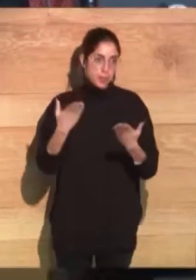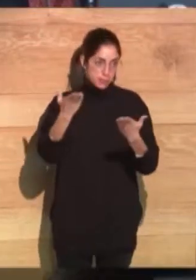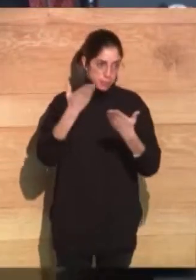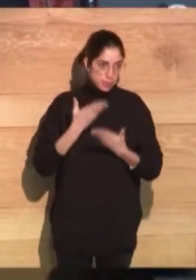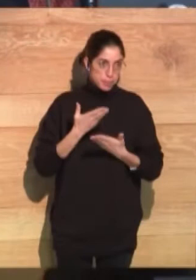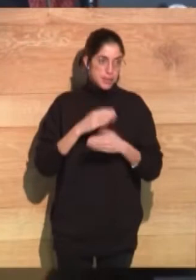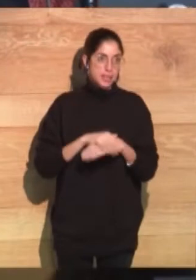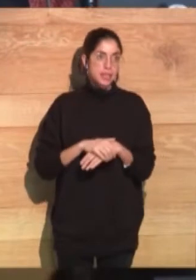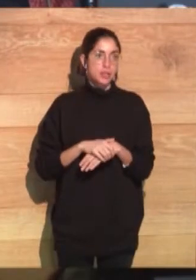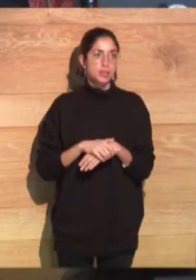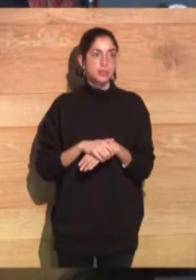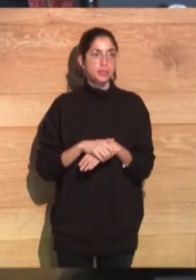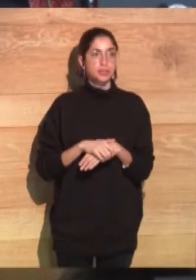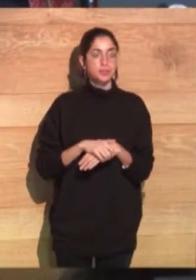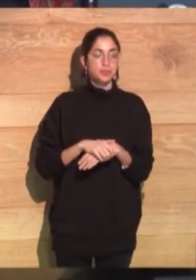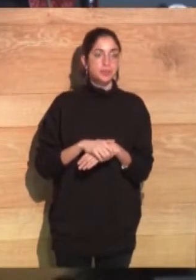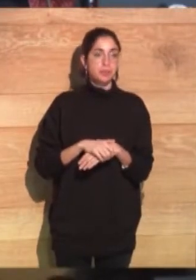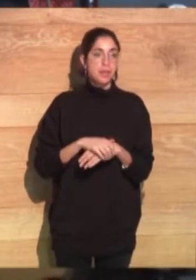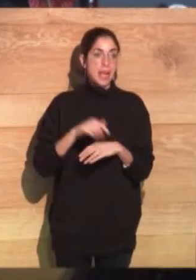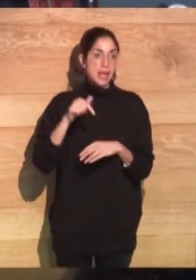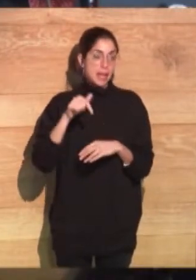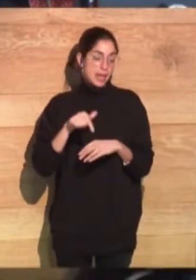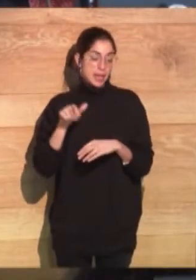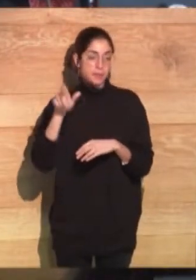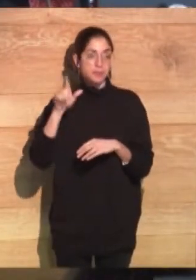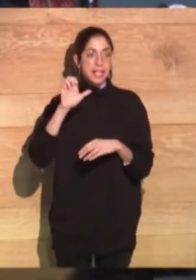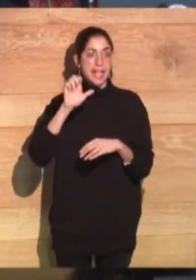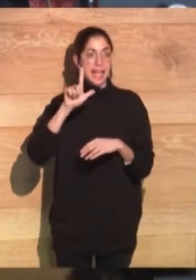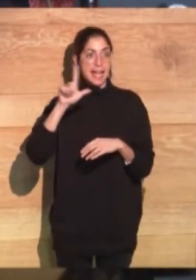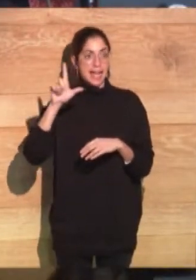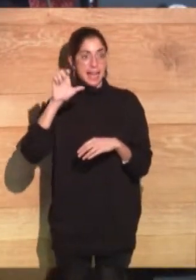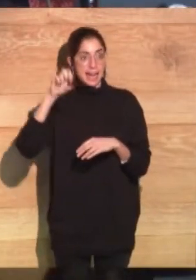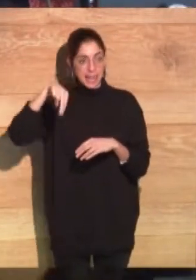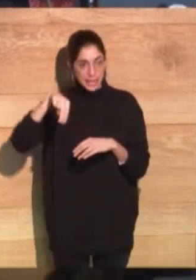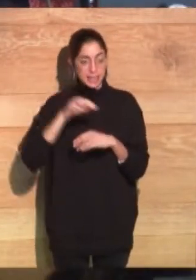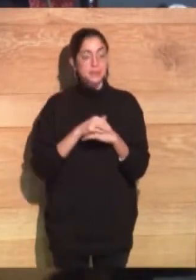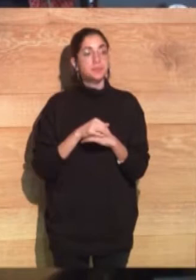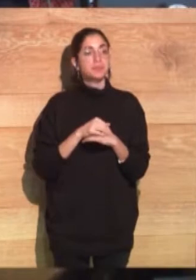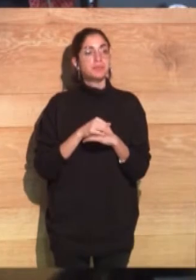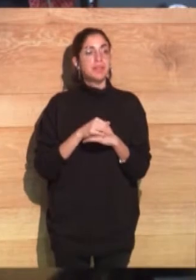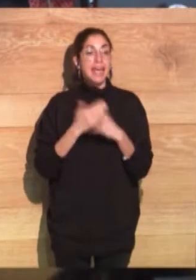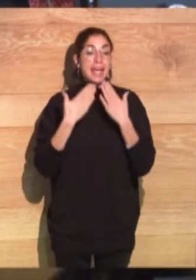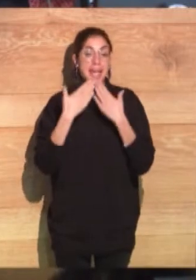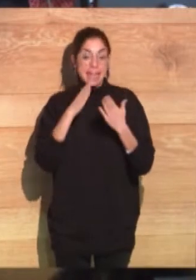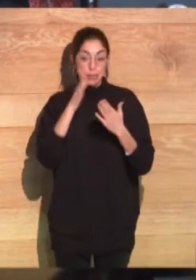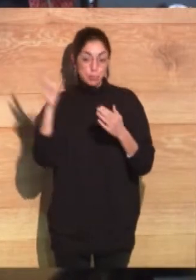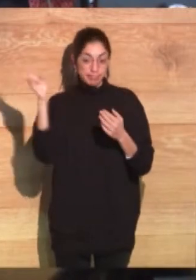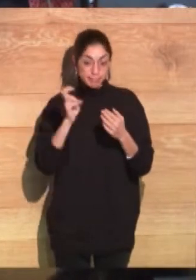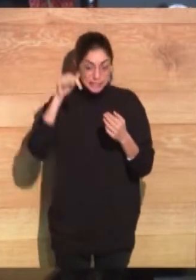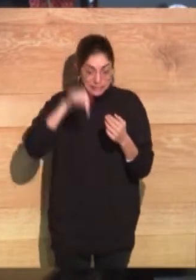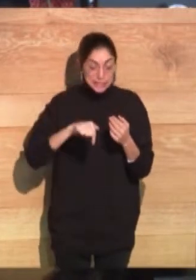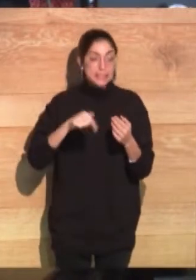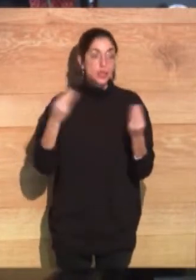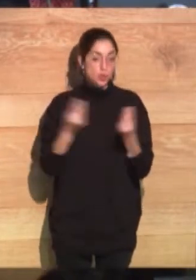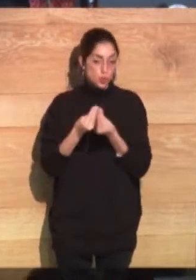to... Bienvenida a la señora Ellen Johnson-Sirleaf. Muchas gracias por estar aquí con nosotros. Es